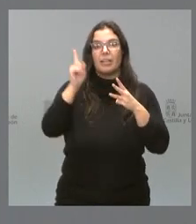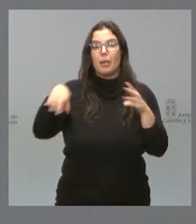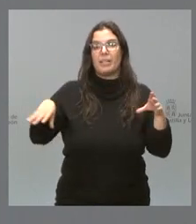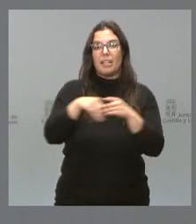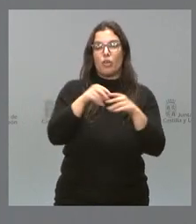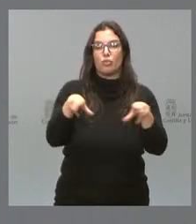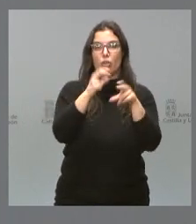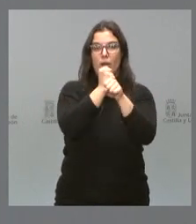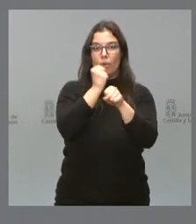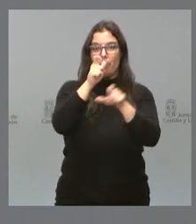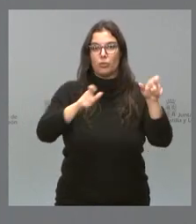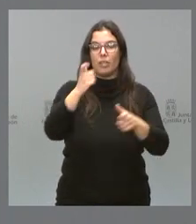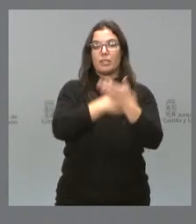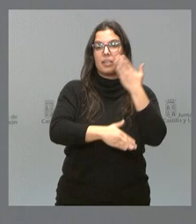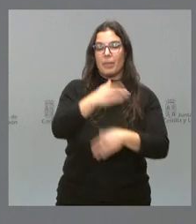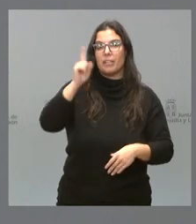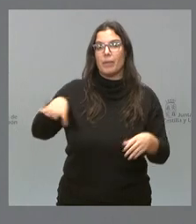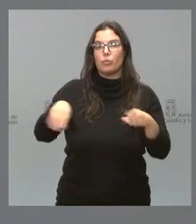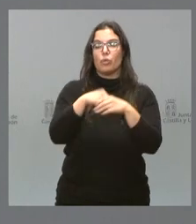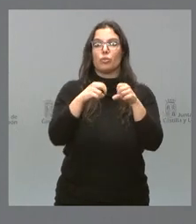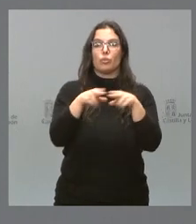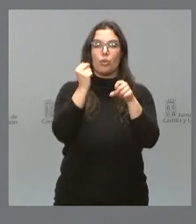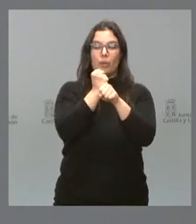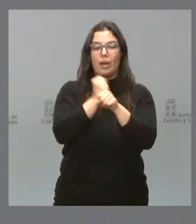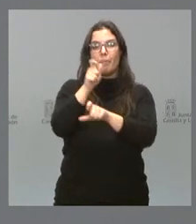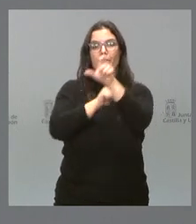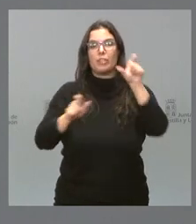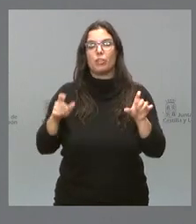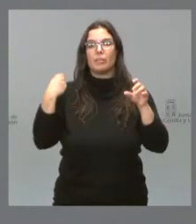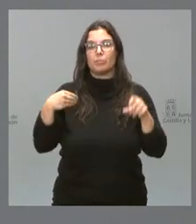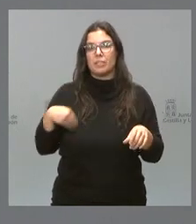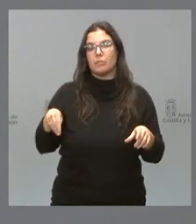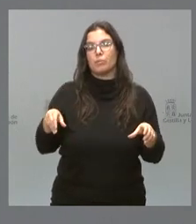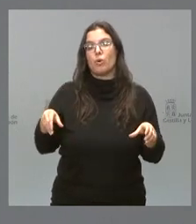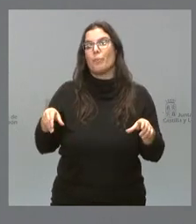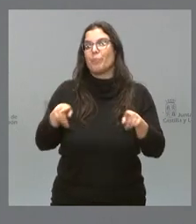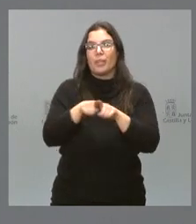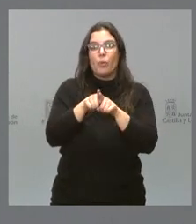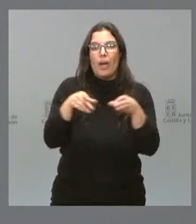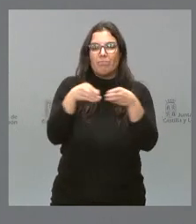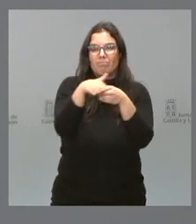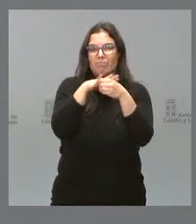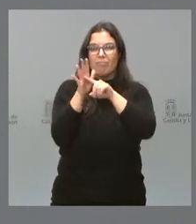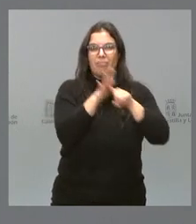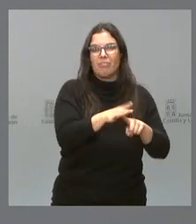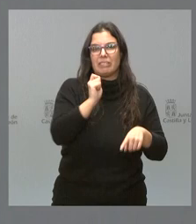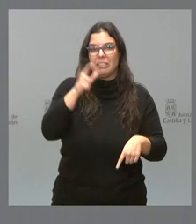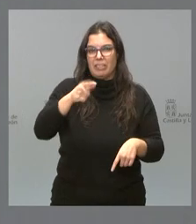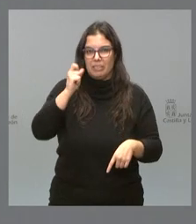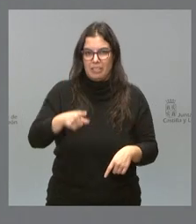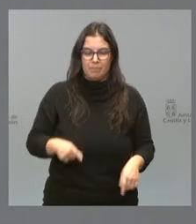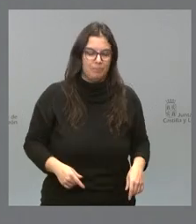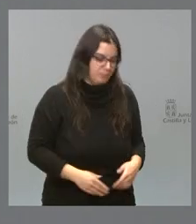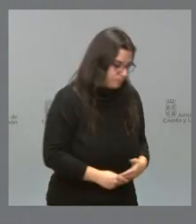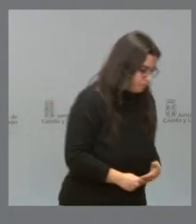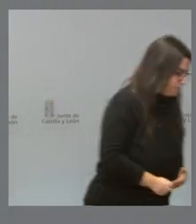con discapacidad y para la mejora de inclusión social laboral de personas pertenecientes a comunidades con algún tipo de marginación en